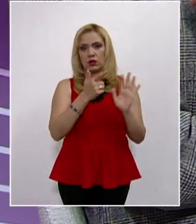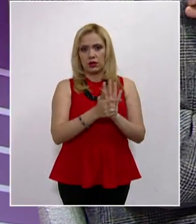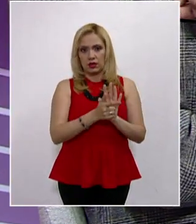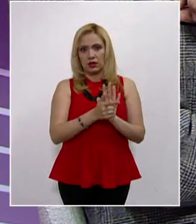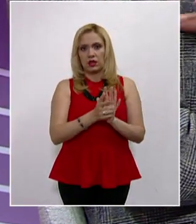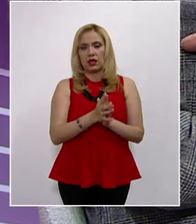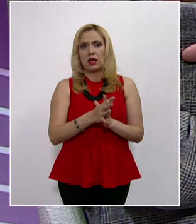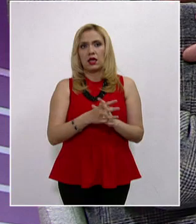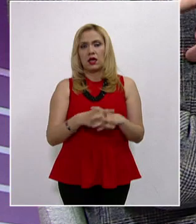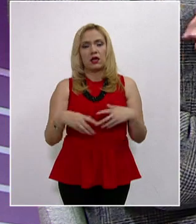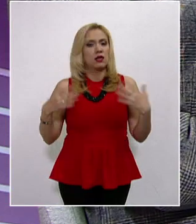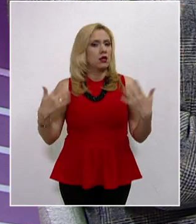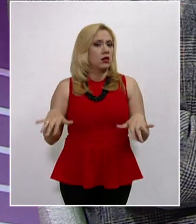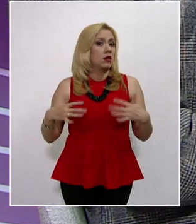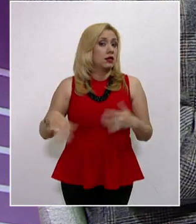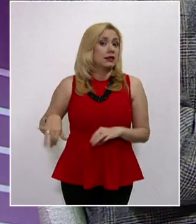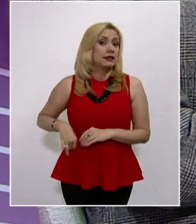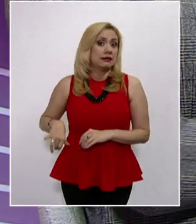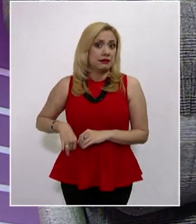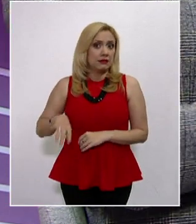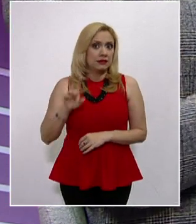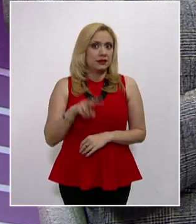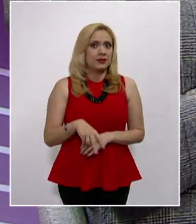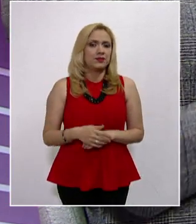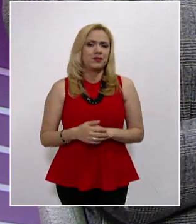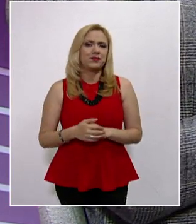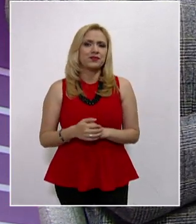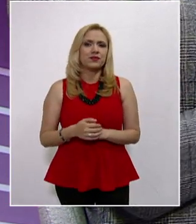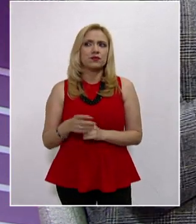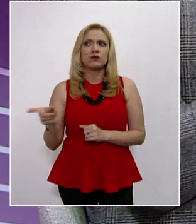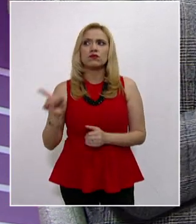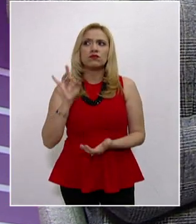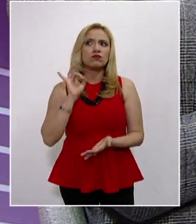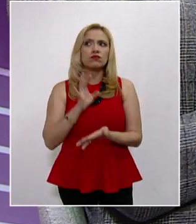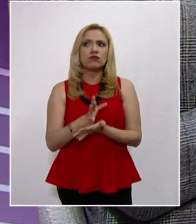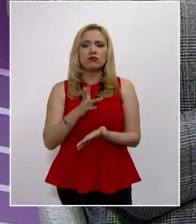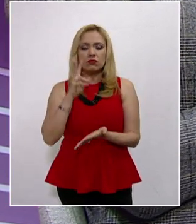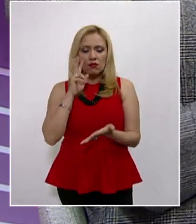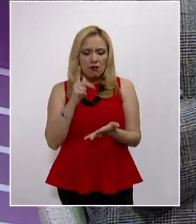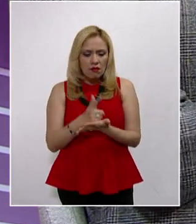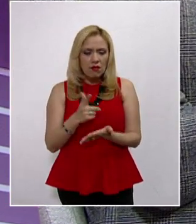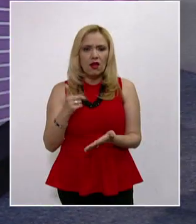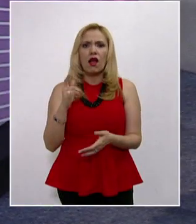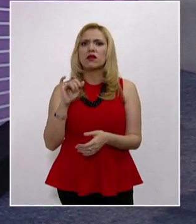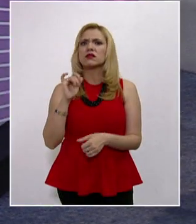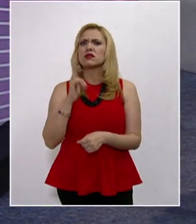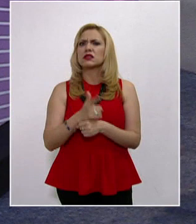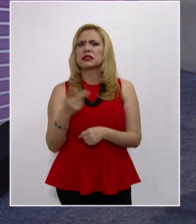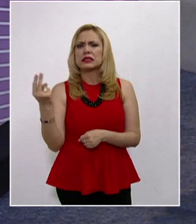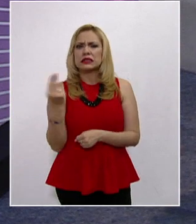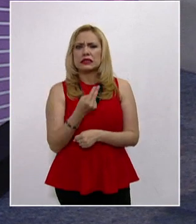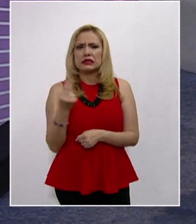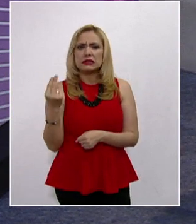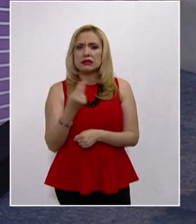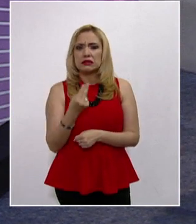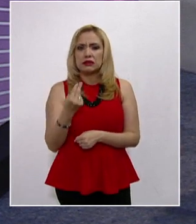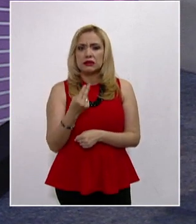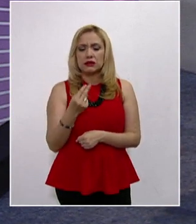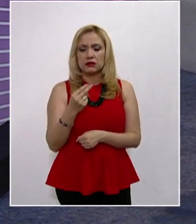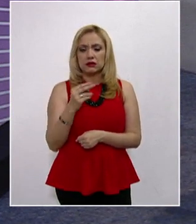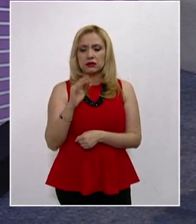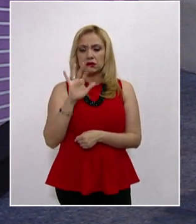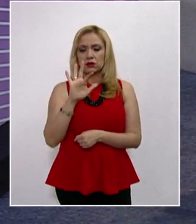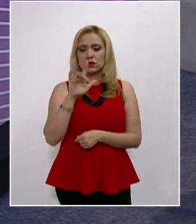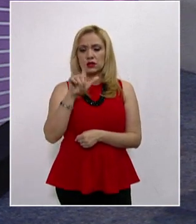parece sumamente interesante es no solamente darse cuenta que era necesario emitir un pronunciamiento en torno al 57,